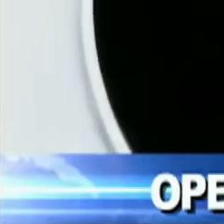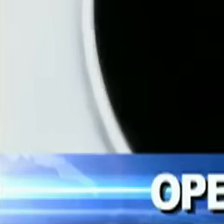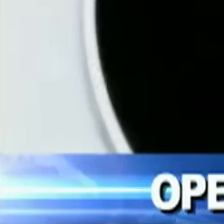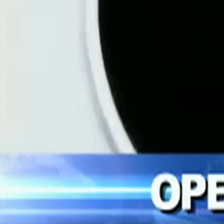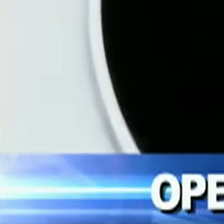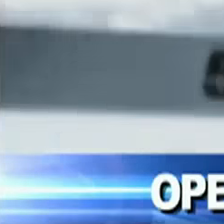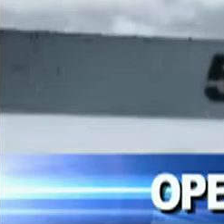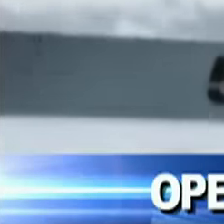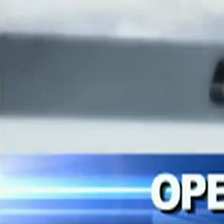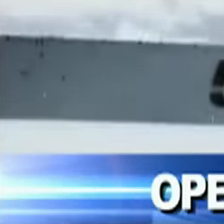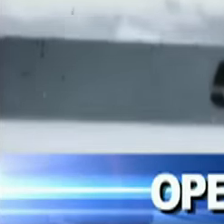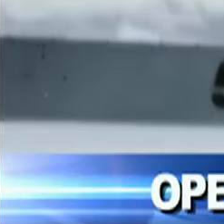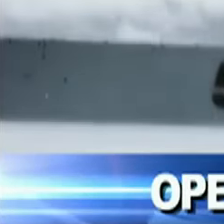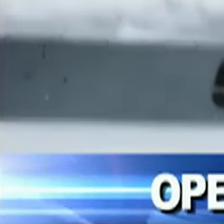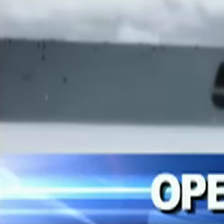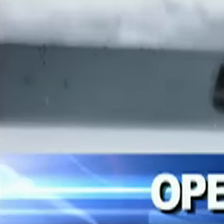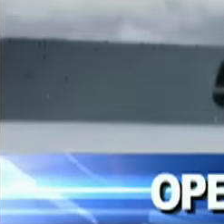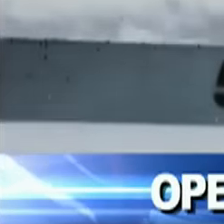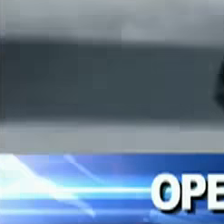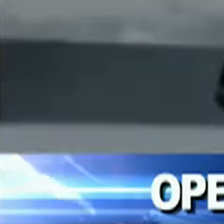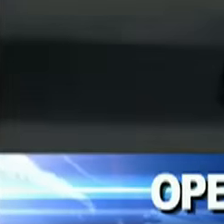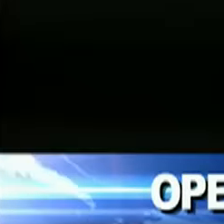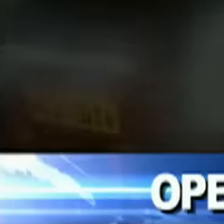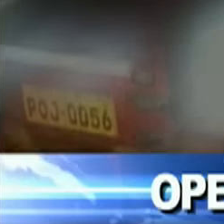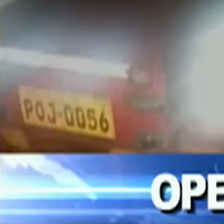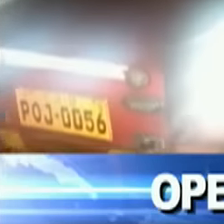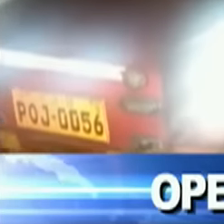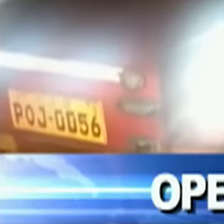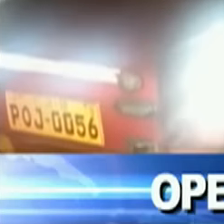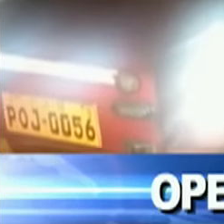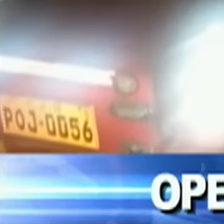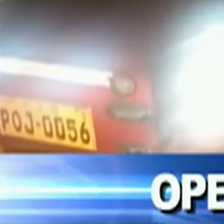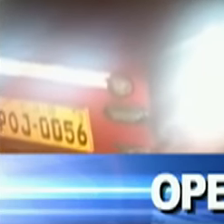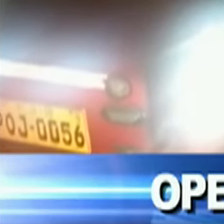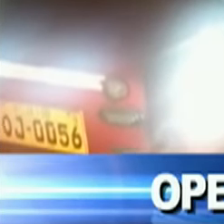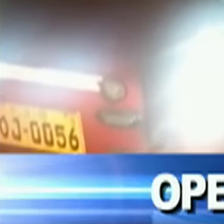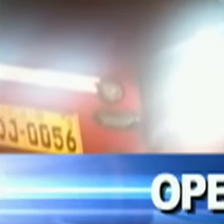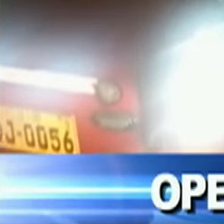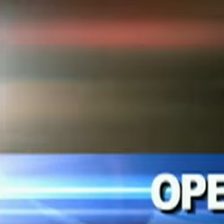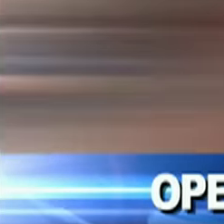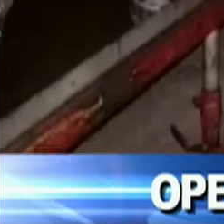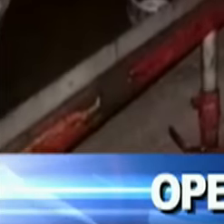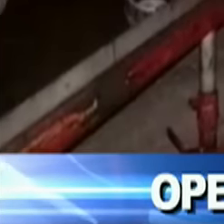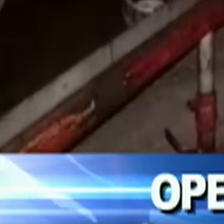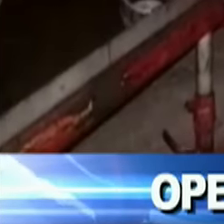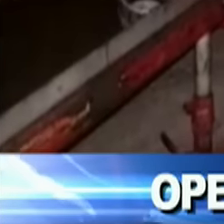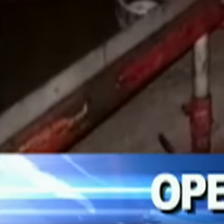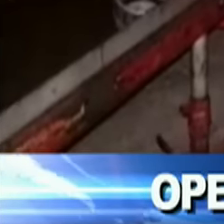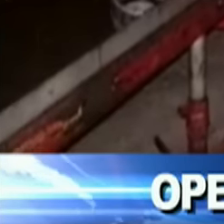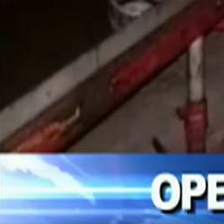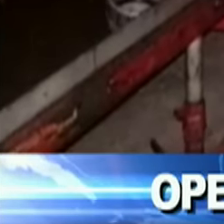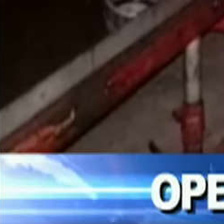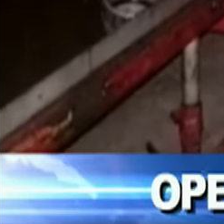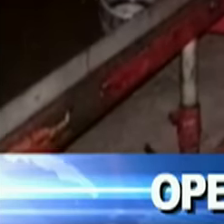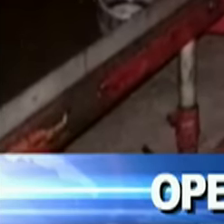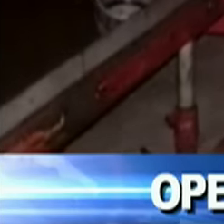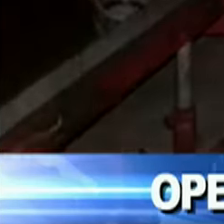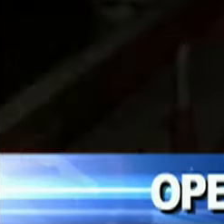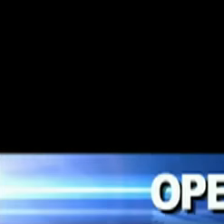Además, golpe a la unidad de investigación de delitos energéticos e